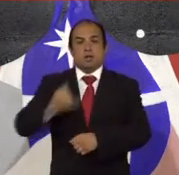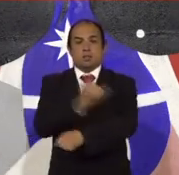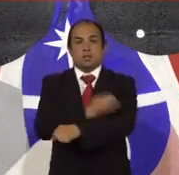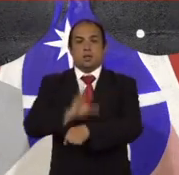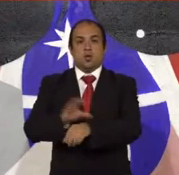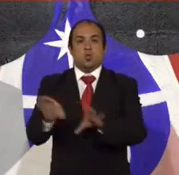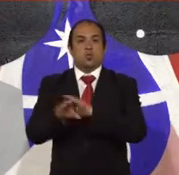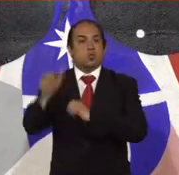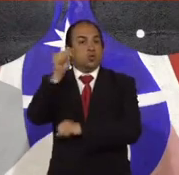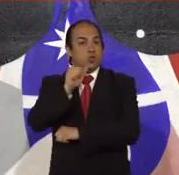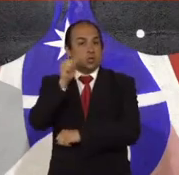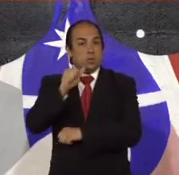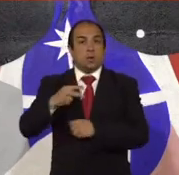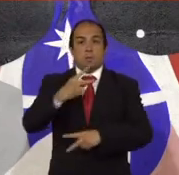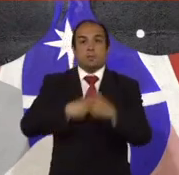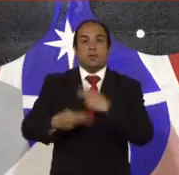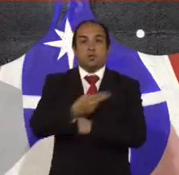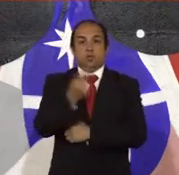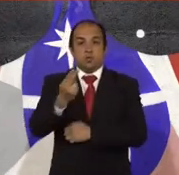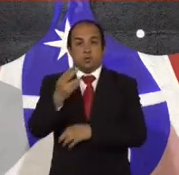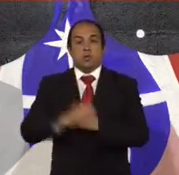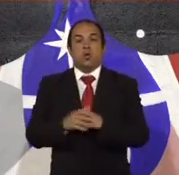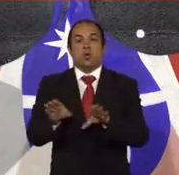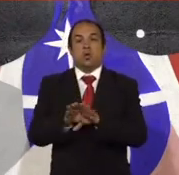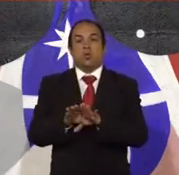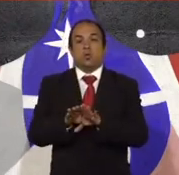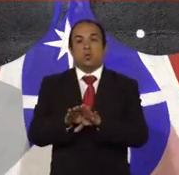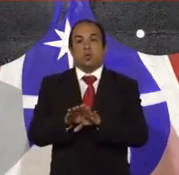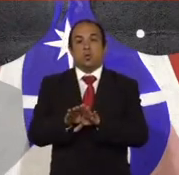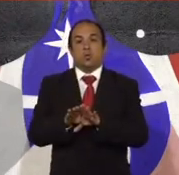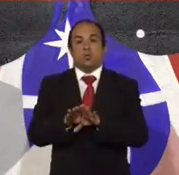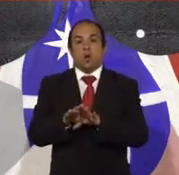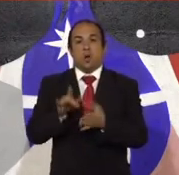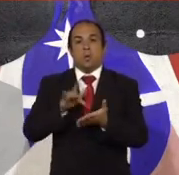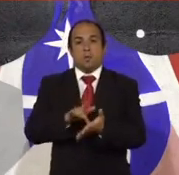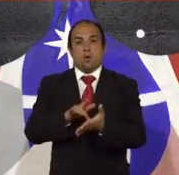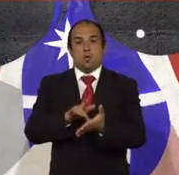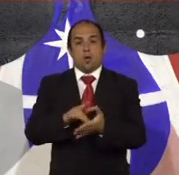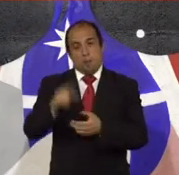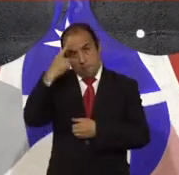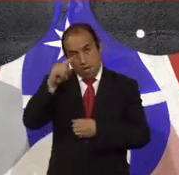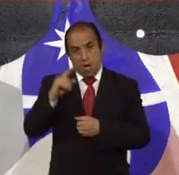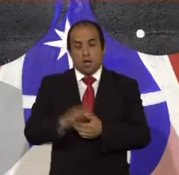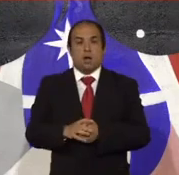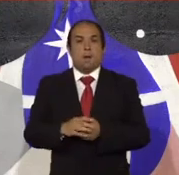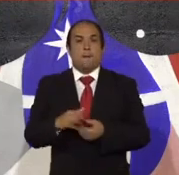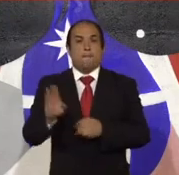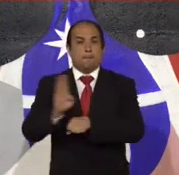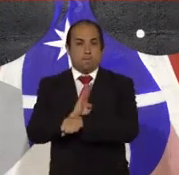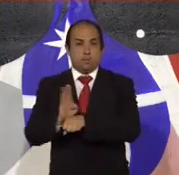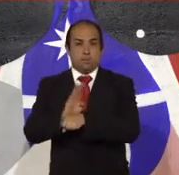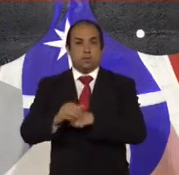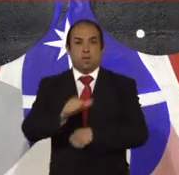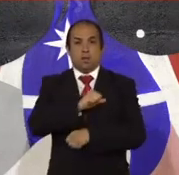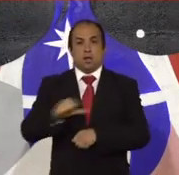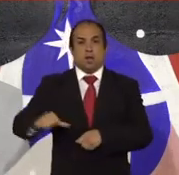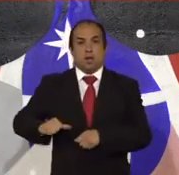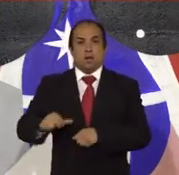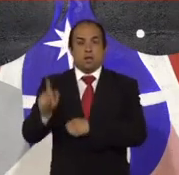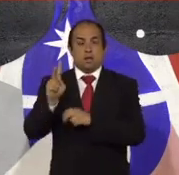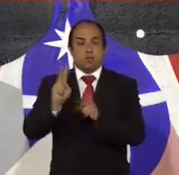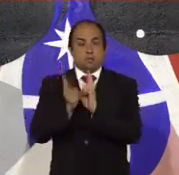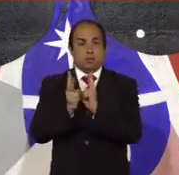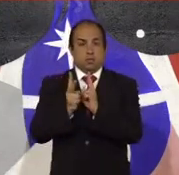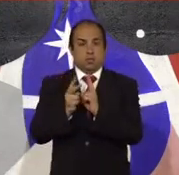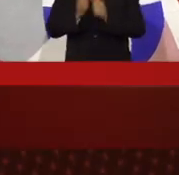viene usted a Iztacalco es para bien de nuestros vecinos y de la Alcaldía. Muchísimas gracias, jefa de gobierno, de todo corazón,